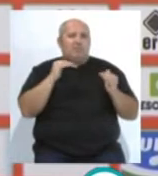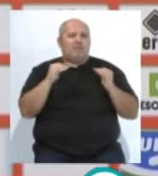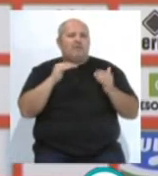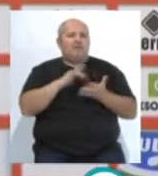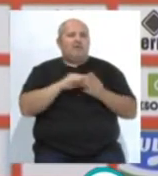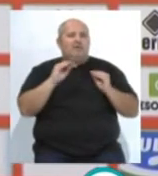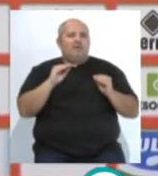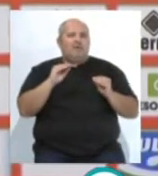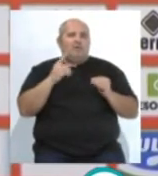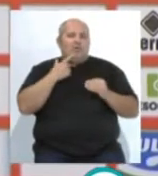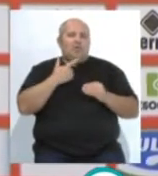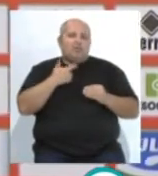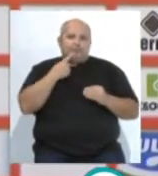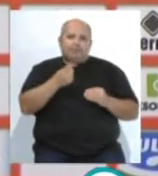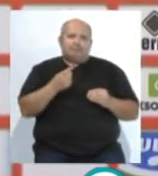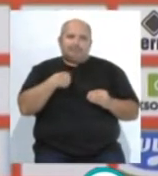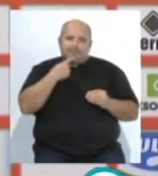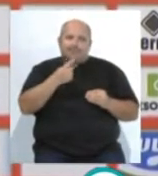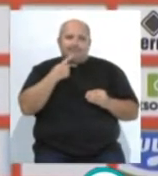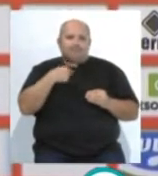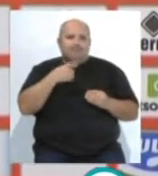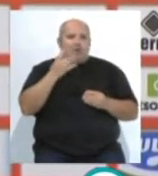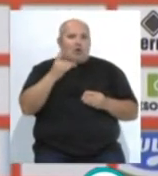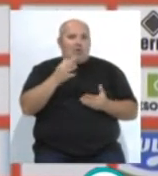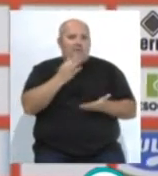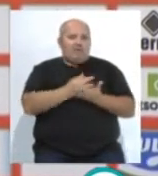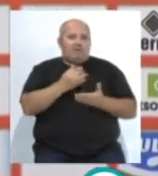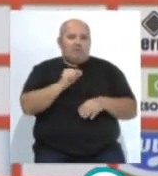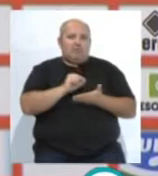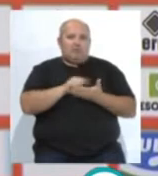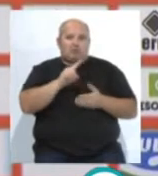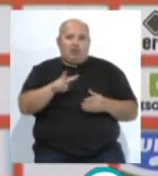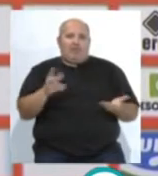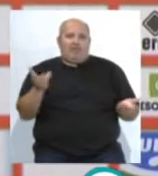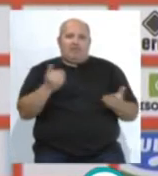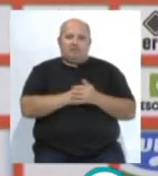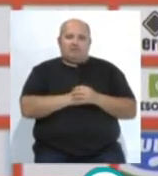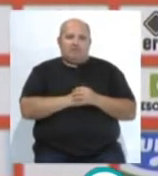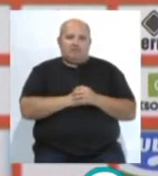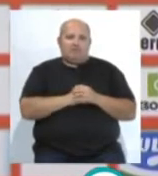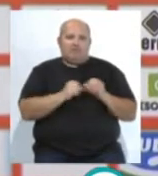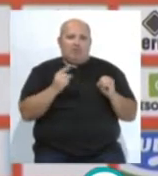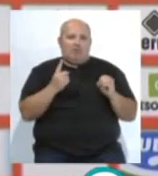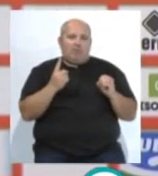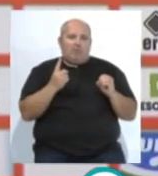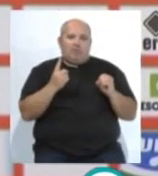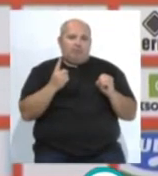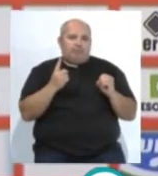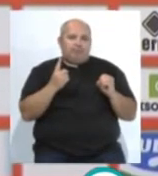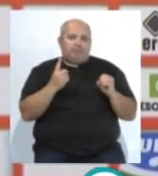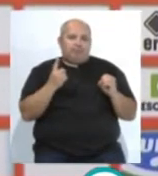ya Sinibes dice, lo voy a decir, el gol de hoy ha sido falta, minuto 12. Hay que venir aquí a jugar 1-0 todo el partido. Y